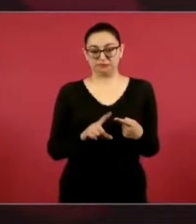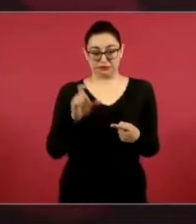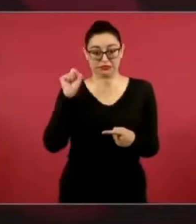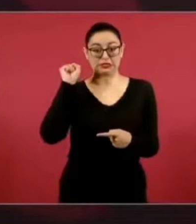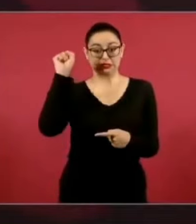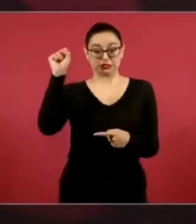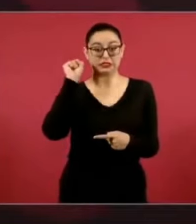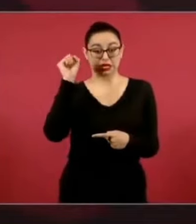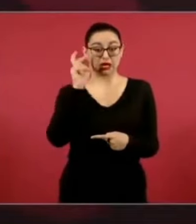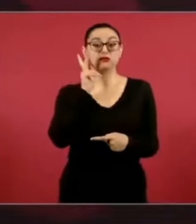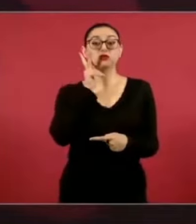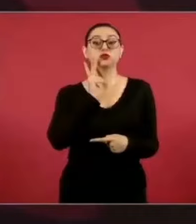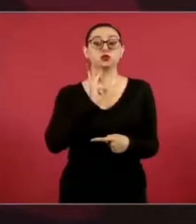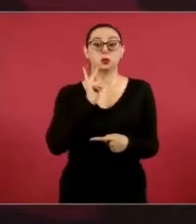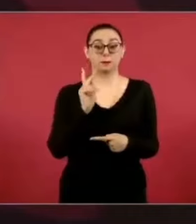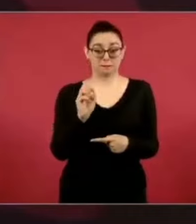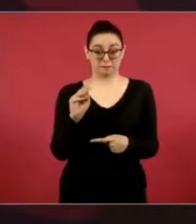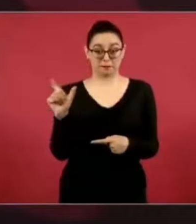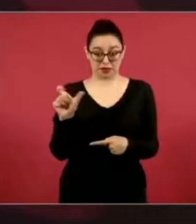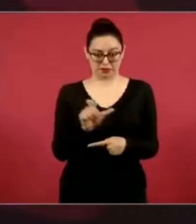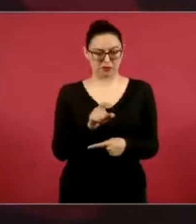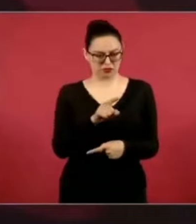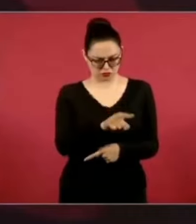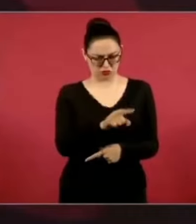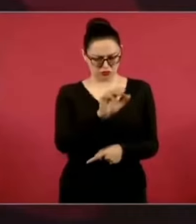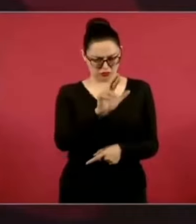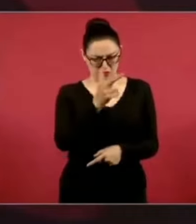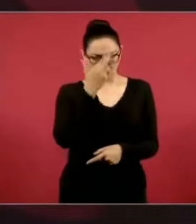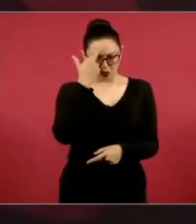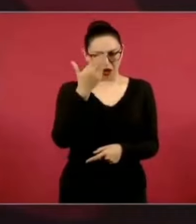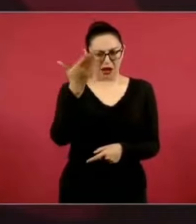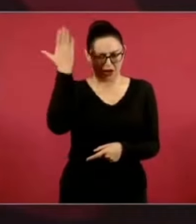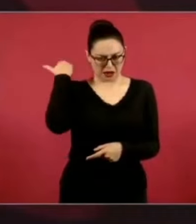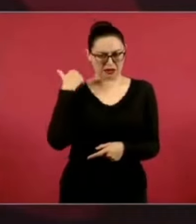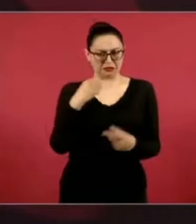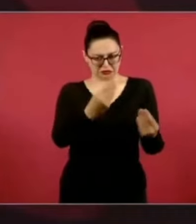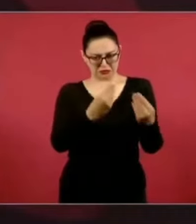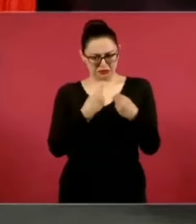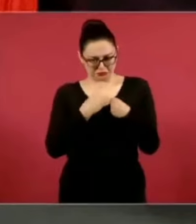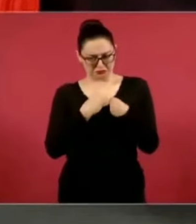la vez pasada, ¿te acuerdas que se hablaba de que se iba a hacer ya